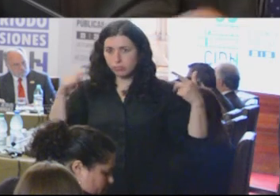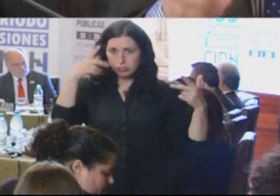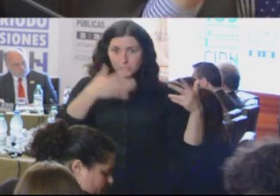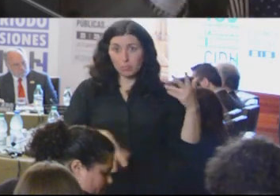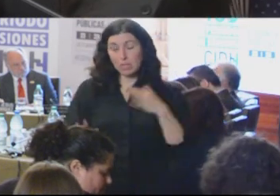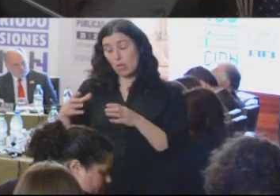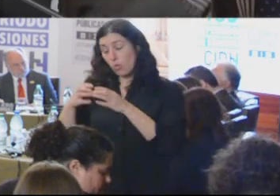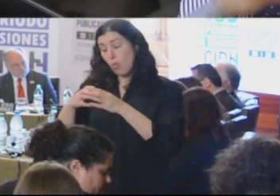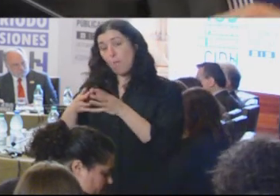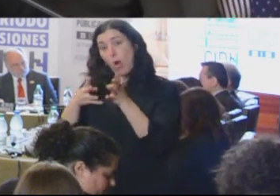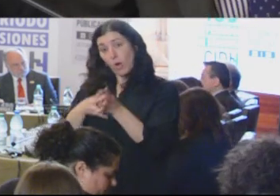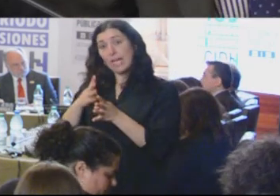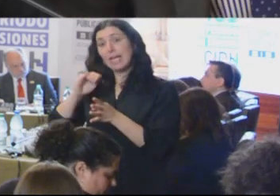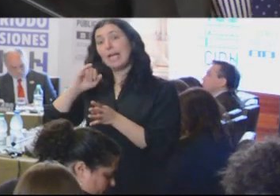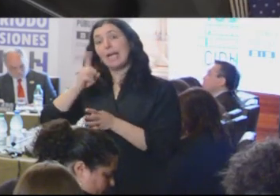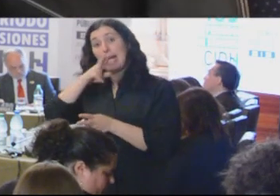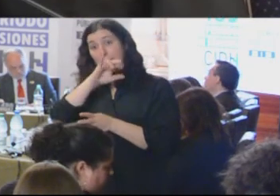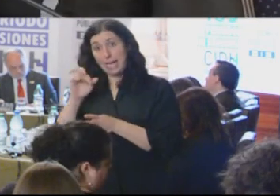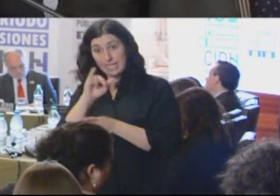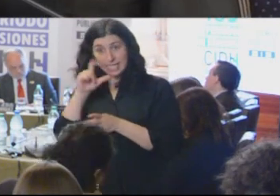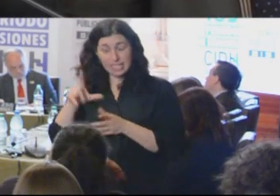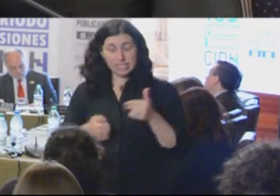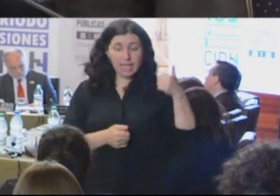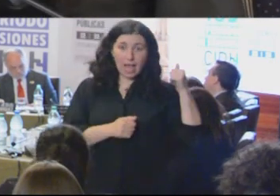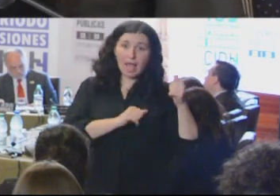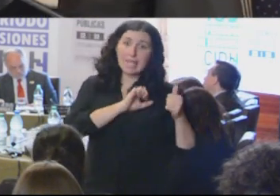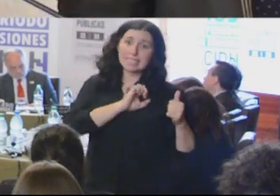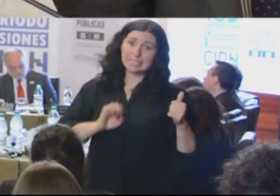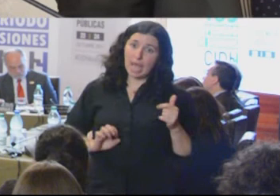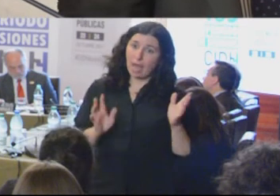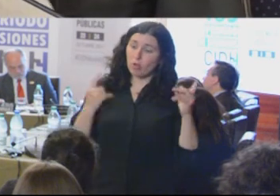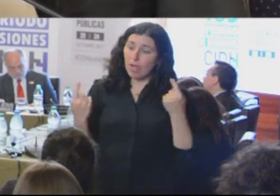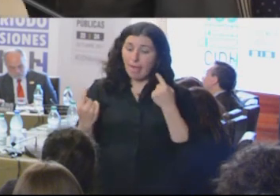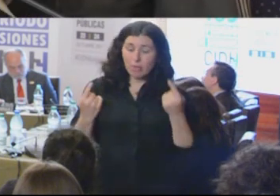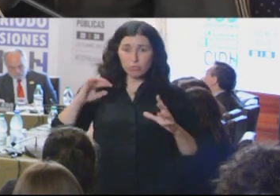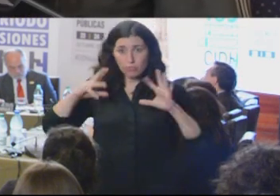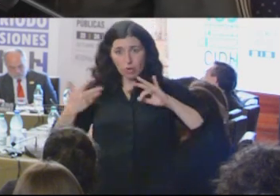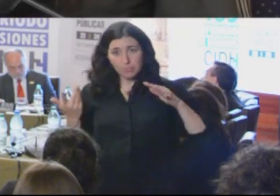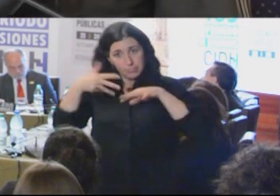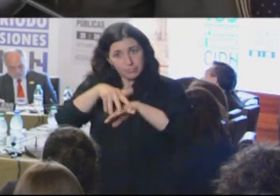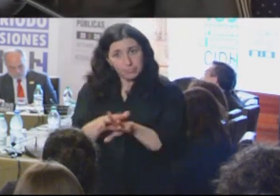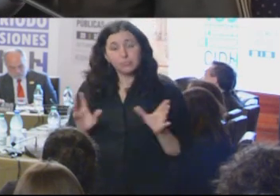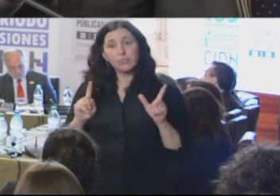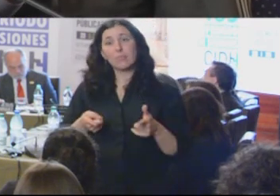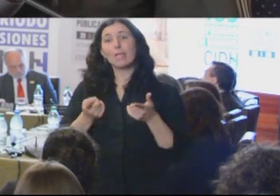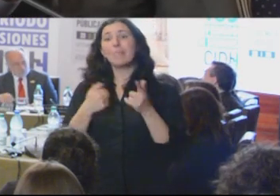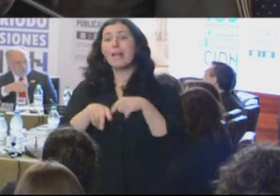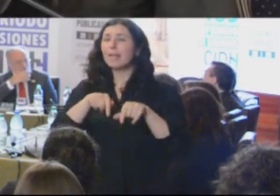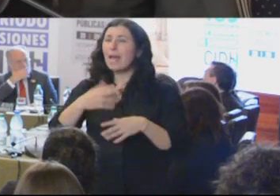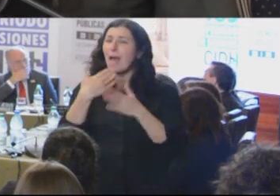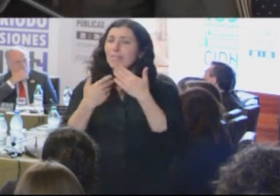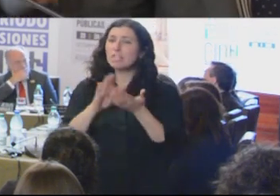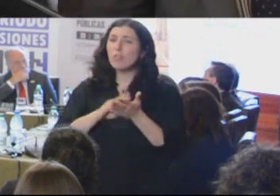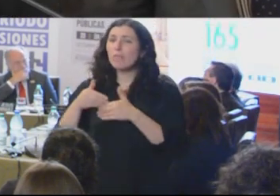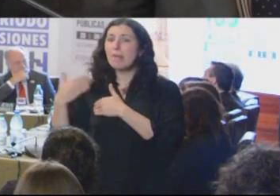guerrilla pero también los agentes del estado cada quien bajo su perspectiva y racionalidad en segundo lugar aquí se ha mencionado el paramilitarismo